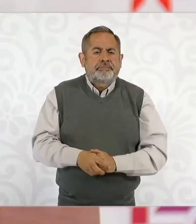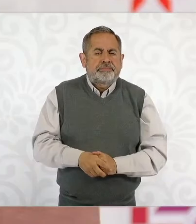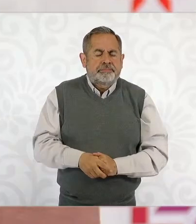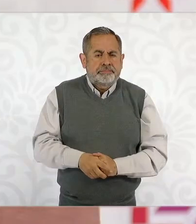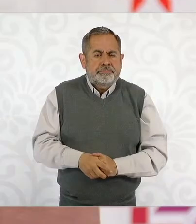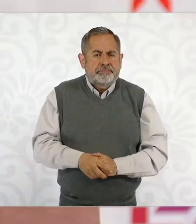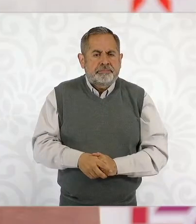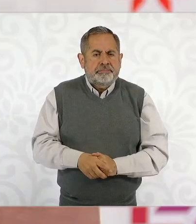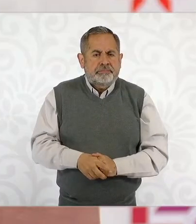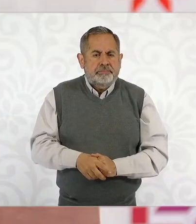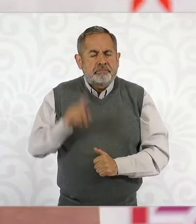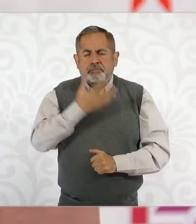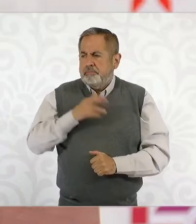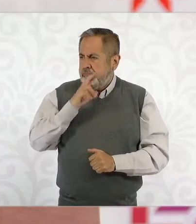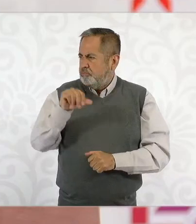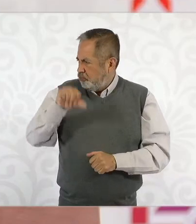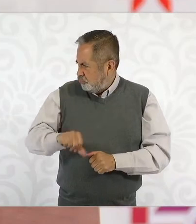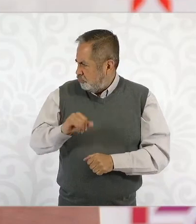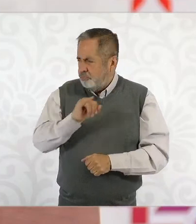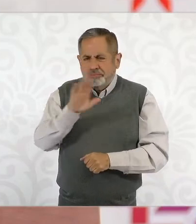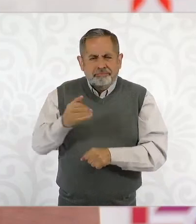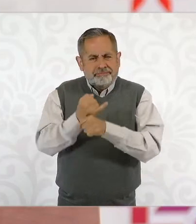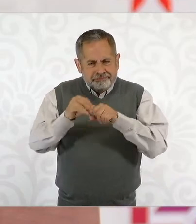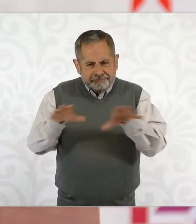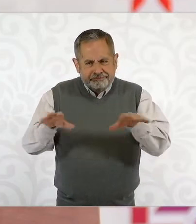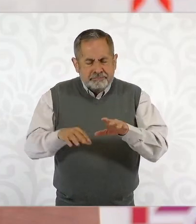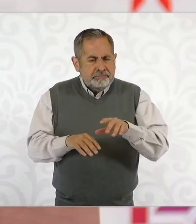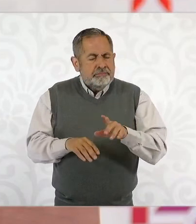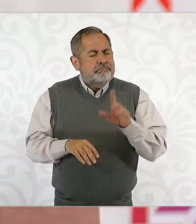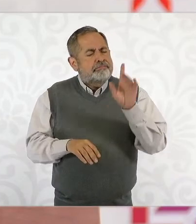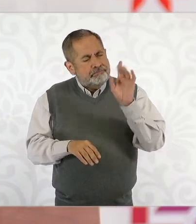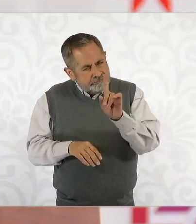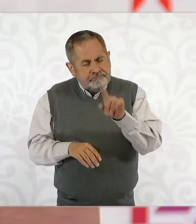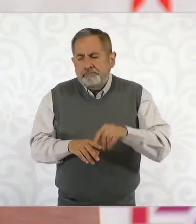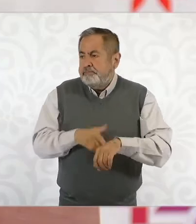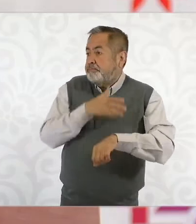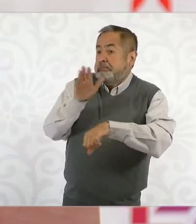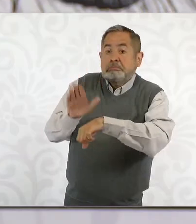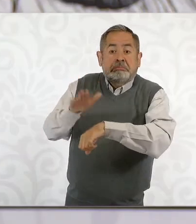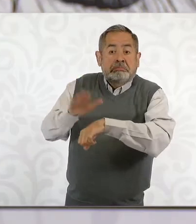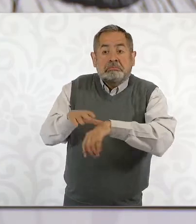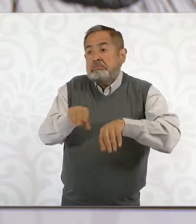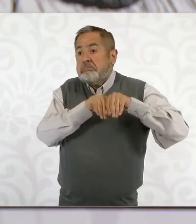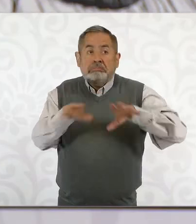Iba a informar, ¿no?, el Gabinete de Seguridad. Hubo una alerta de